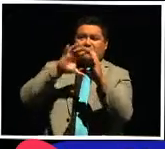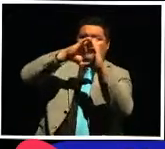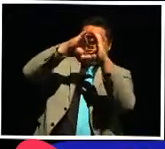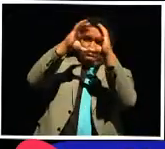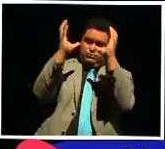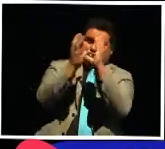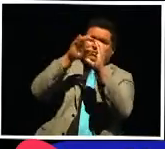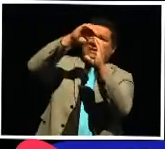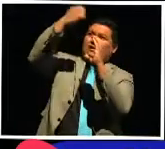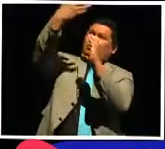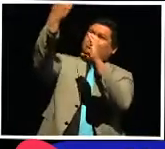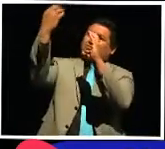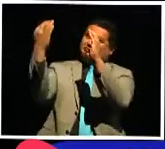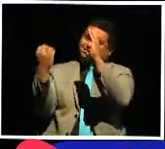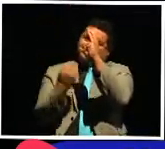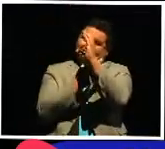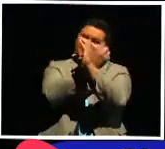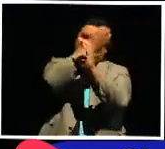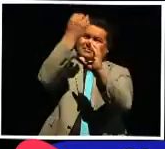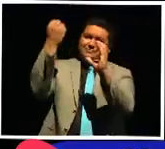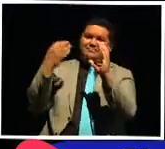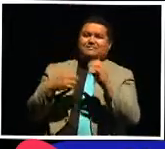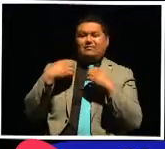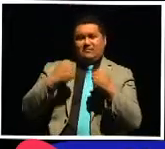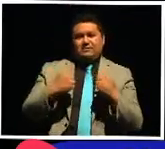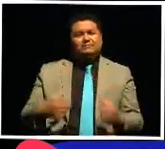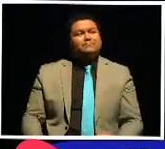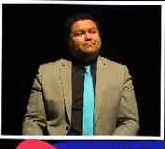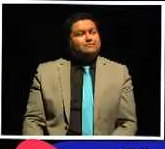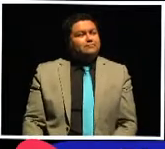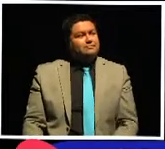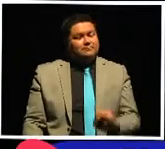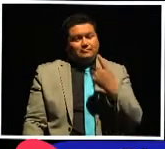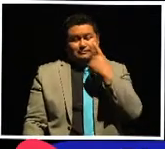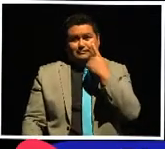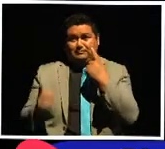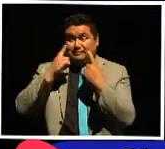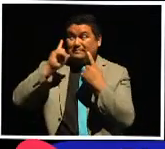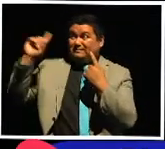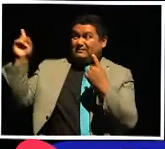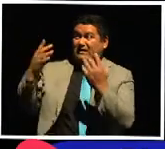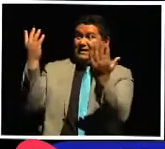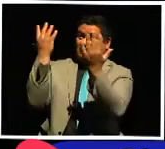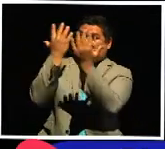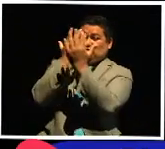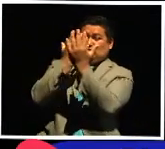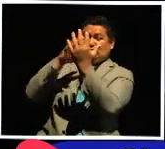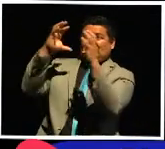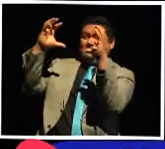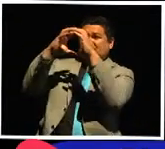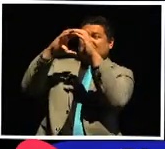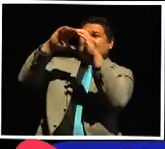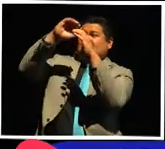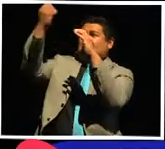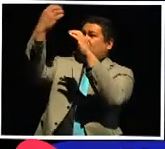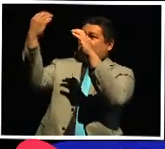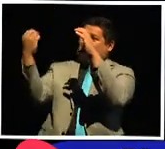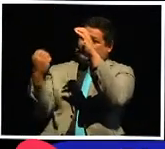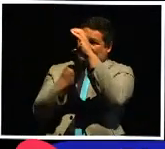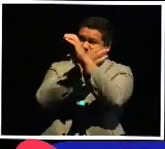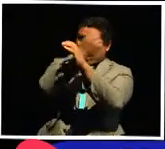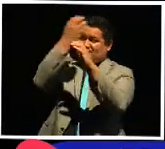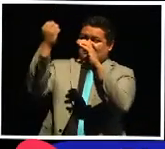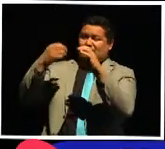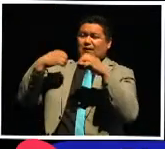esfera. Su radio de Schwarzschild, el evento de horizontes. ¿Qué tenemos que ver? Es una sombra en el medio de la luz. Y esto fue nuestra